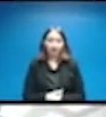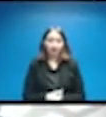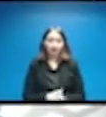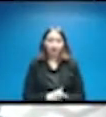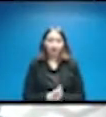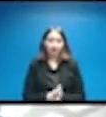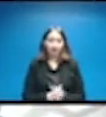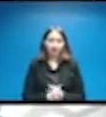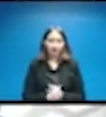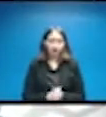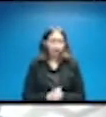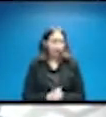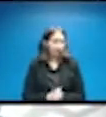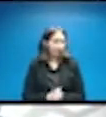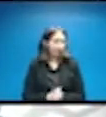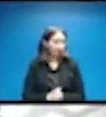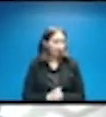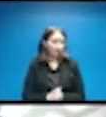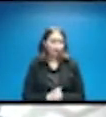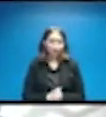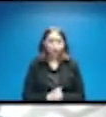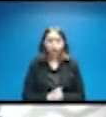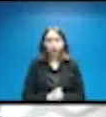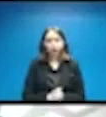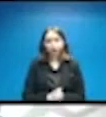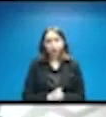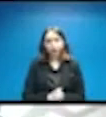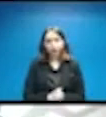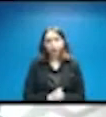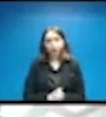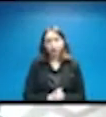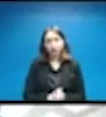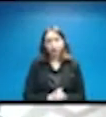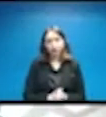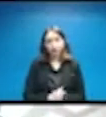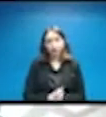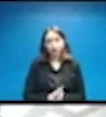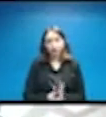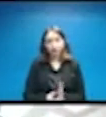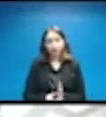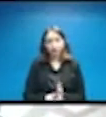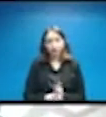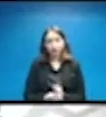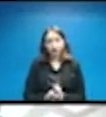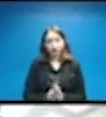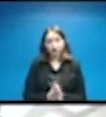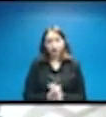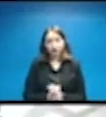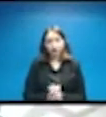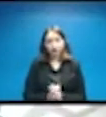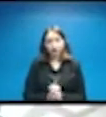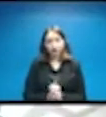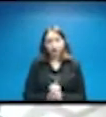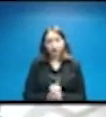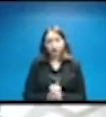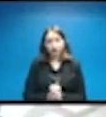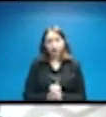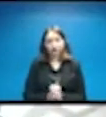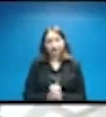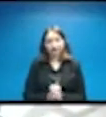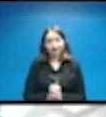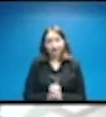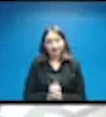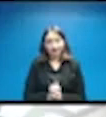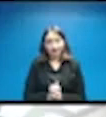es que si hay precipitación, lo que caiga al suelo se va a congelar y va a quedar congelado hasta el viernes en la mañana.